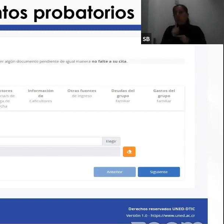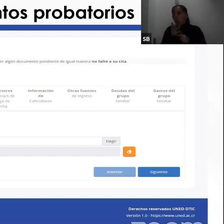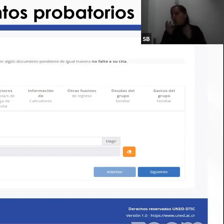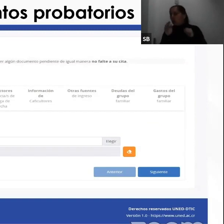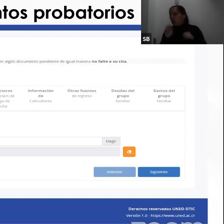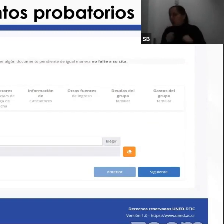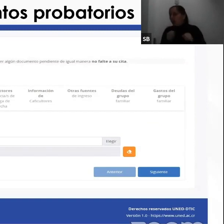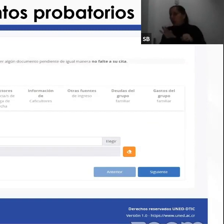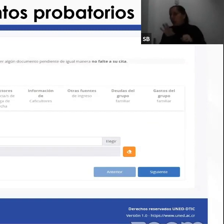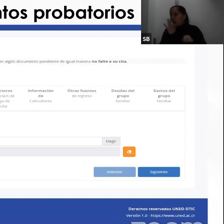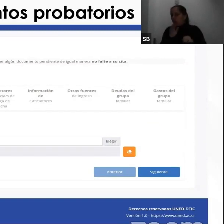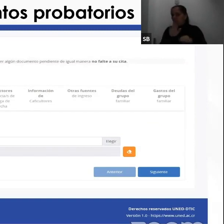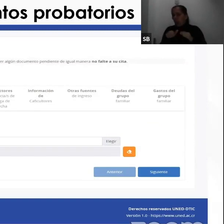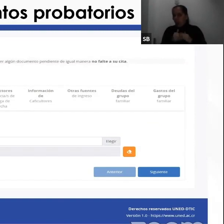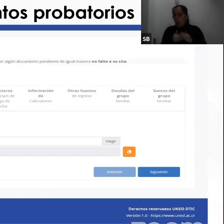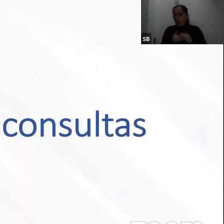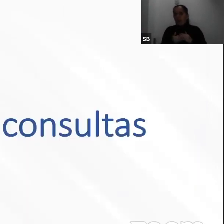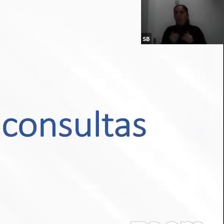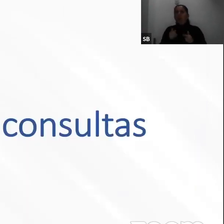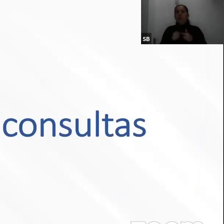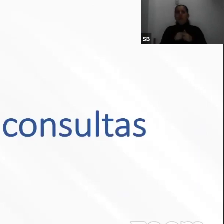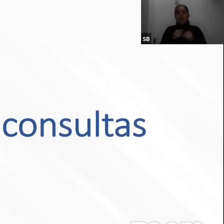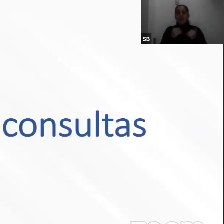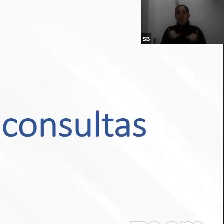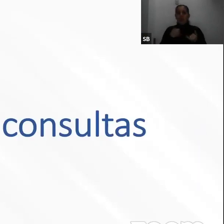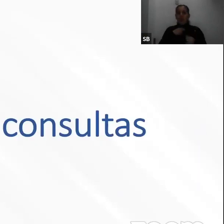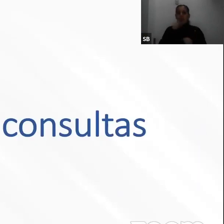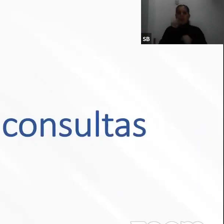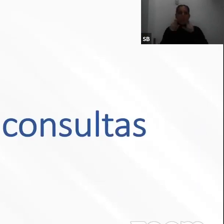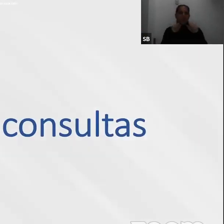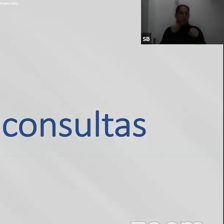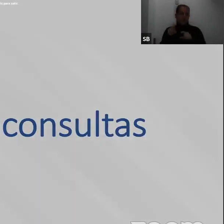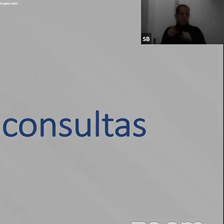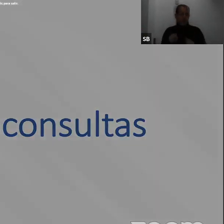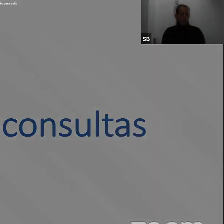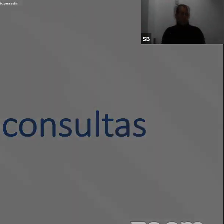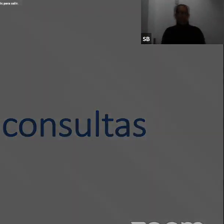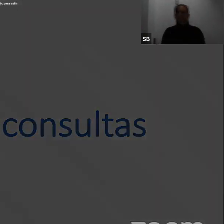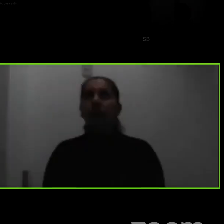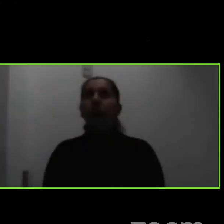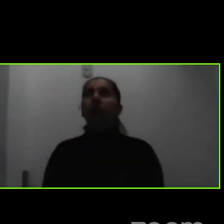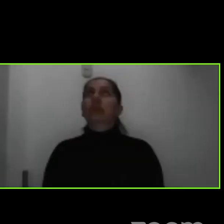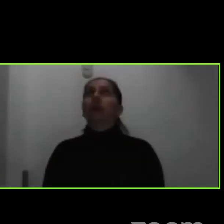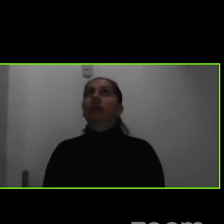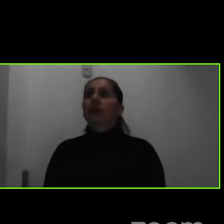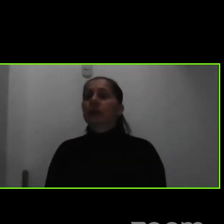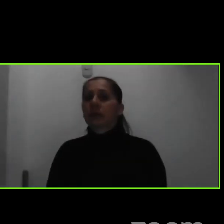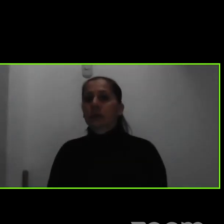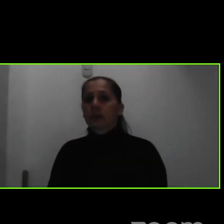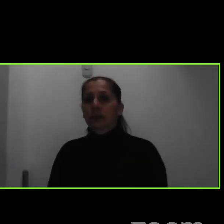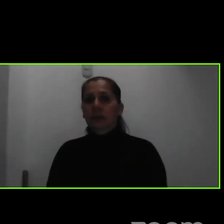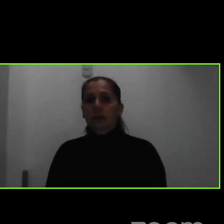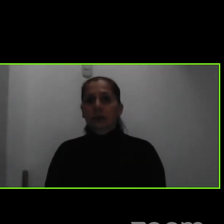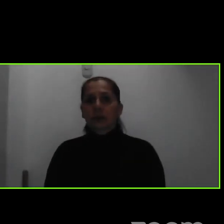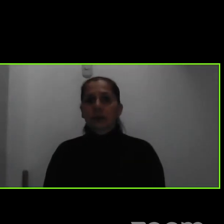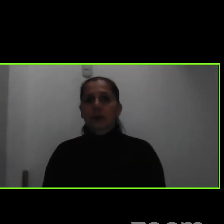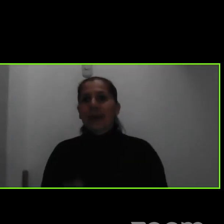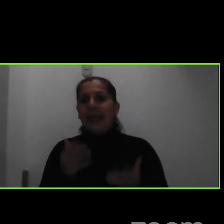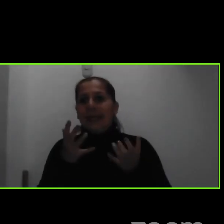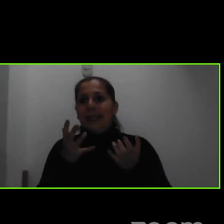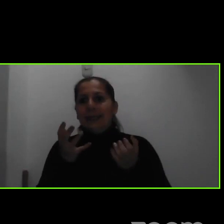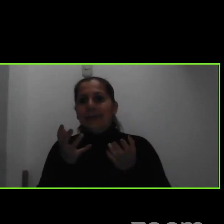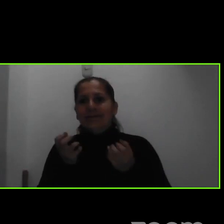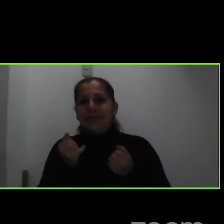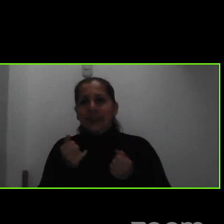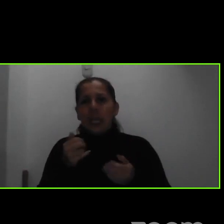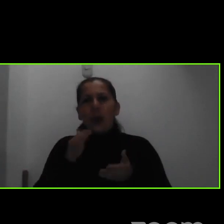encontrar vamos a a un espacio de consultas bueno quiero aprovechar para